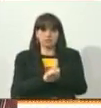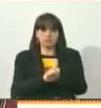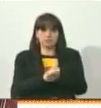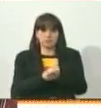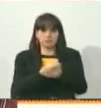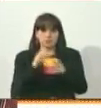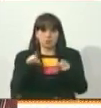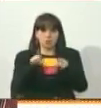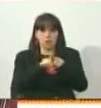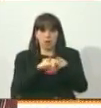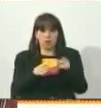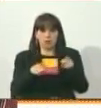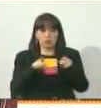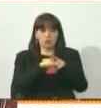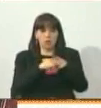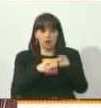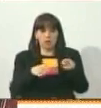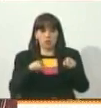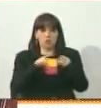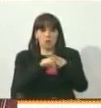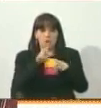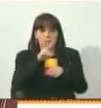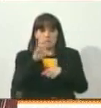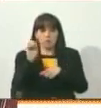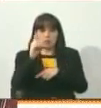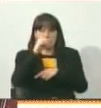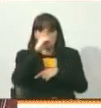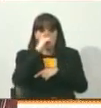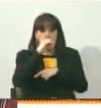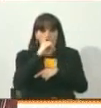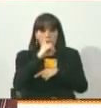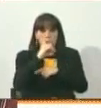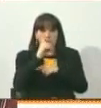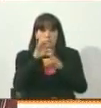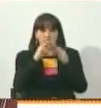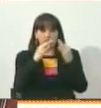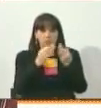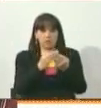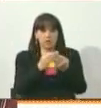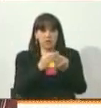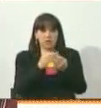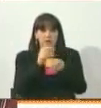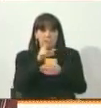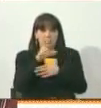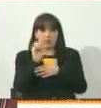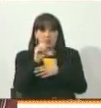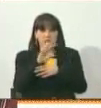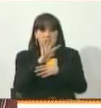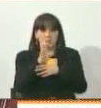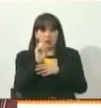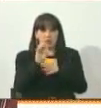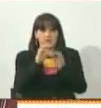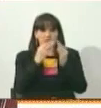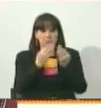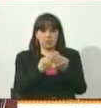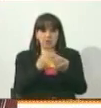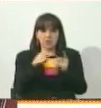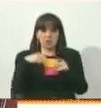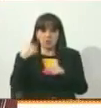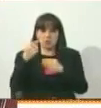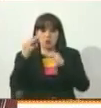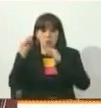igual. 20 años en un predio, una familia, 30, 40 familias, y llegó un juez agrario,